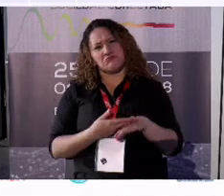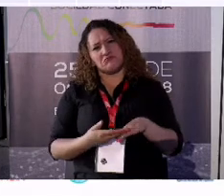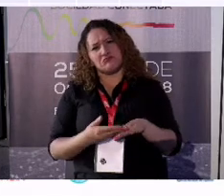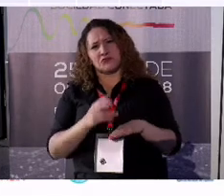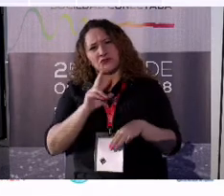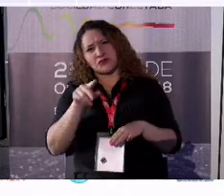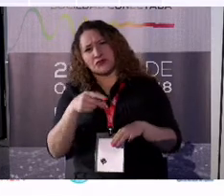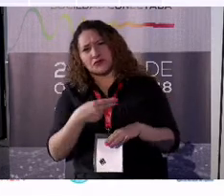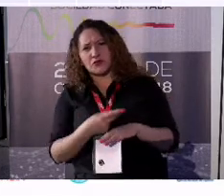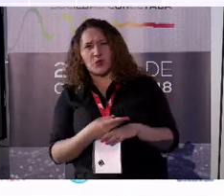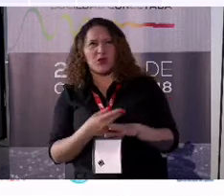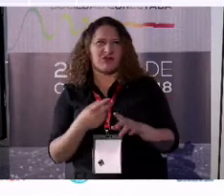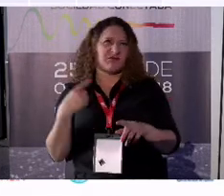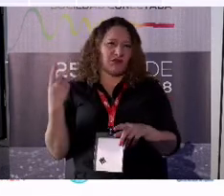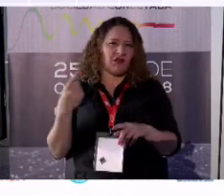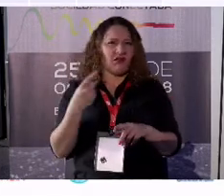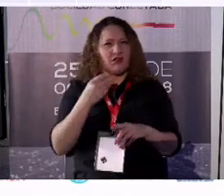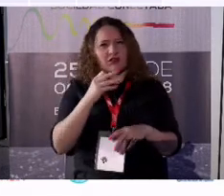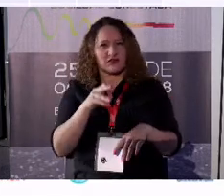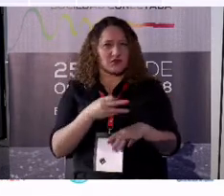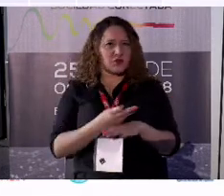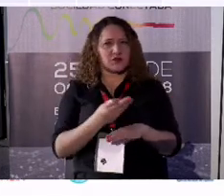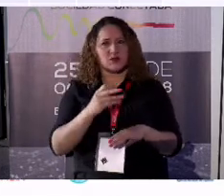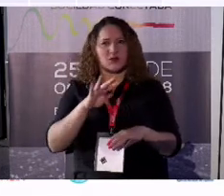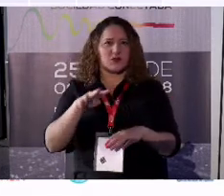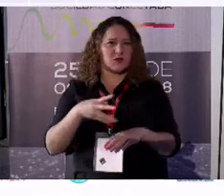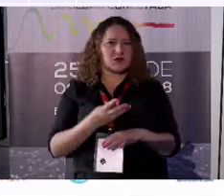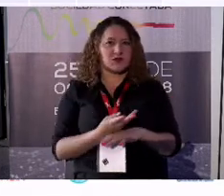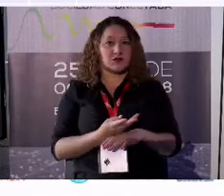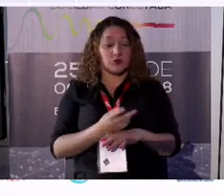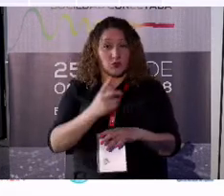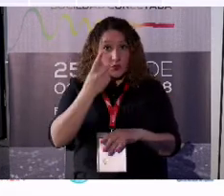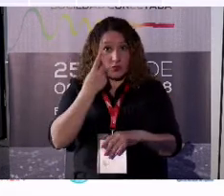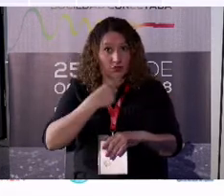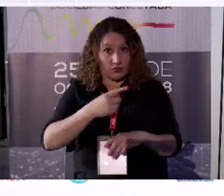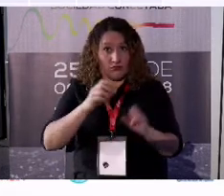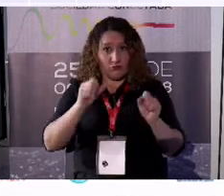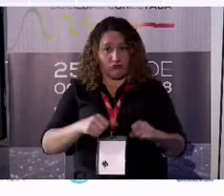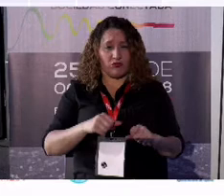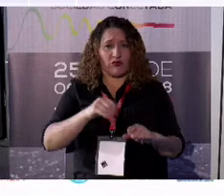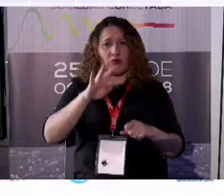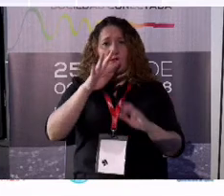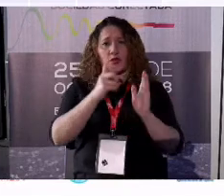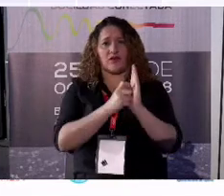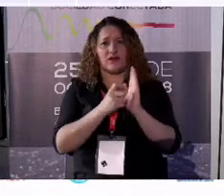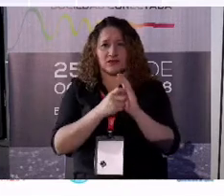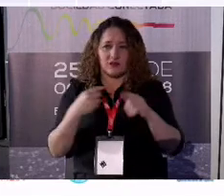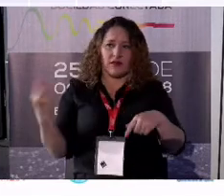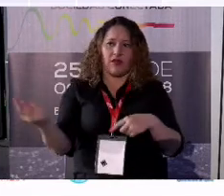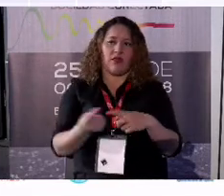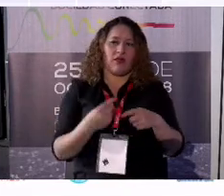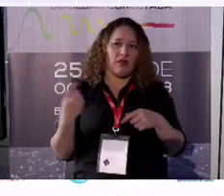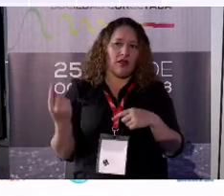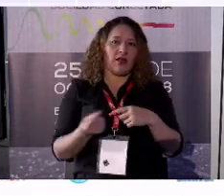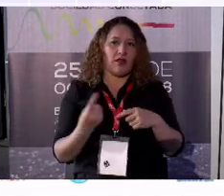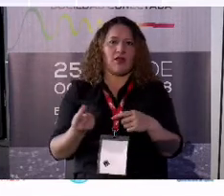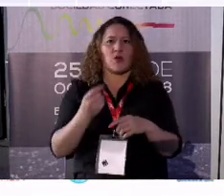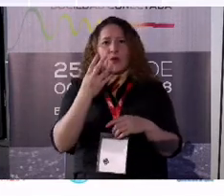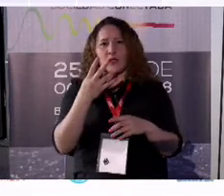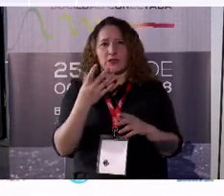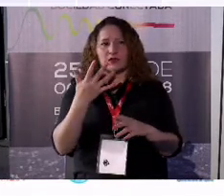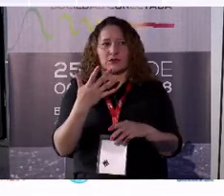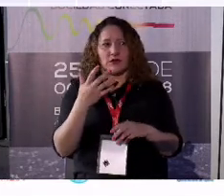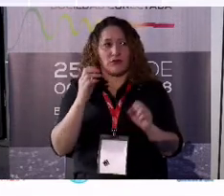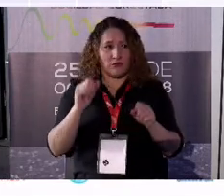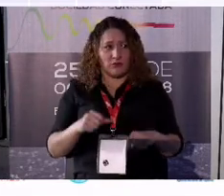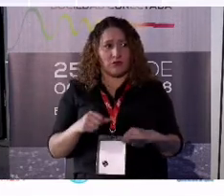así, usualmente son 3 horas, 4 horas. En un día puede haber unas 4 rondas, 5 rondas, y la subasta